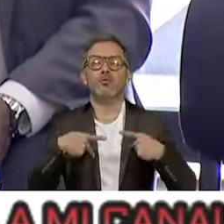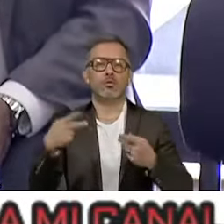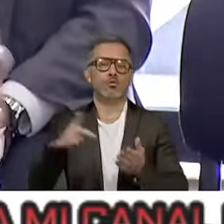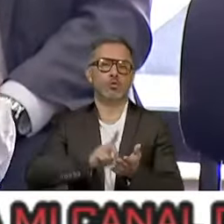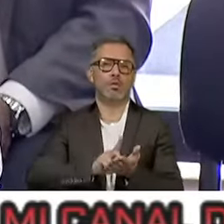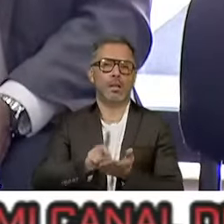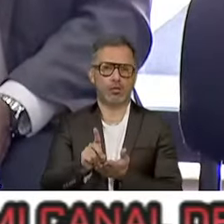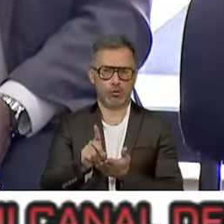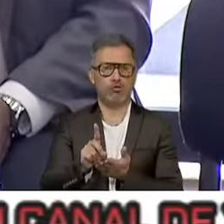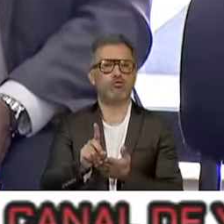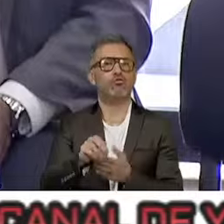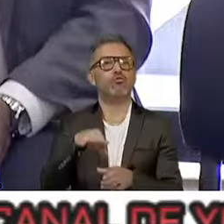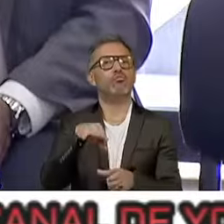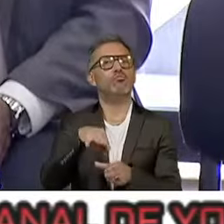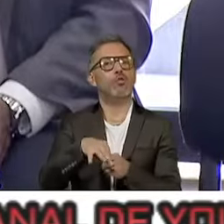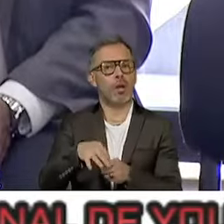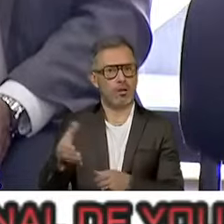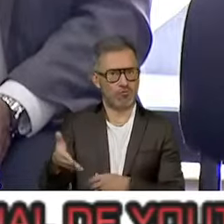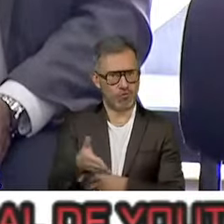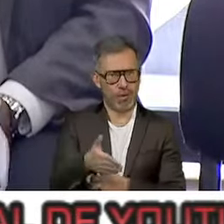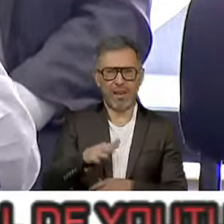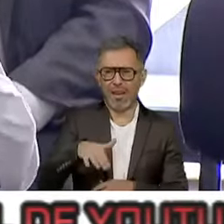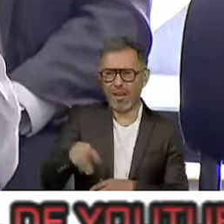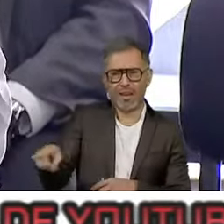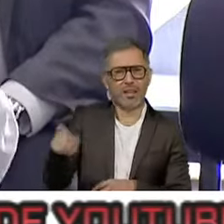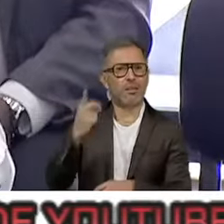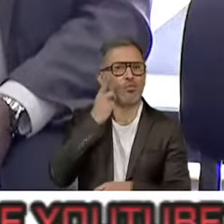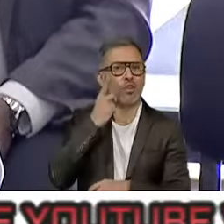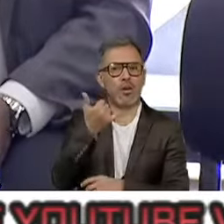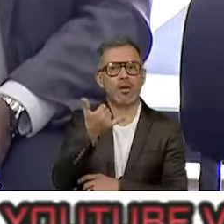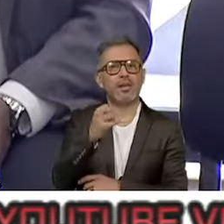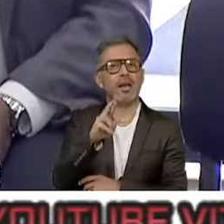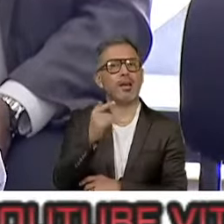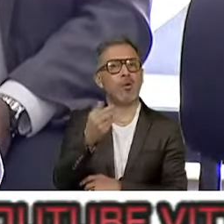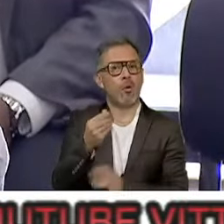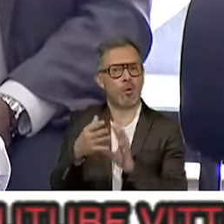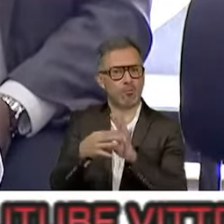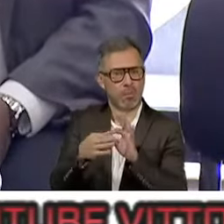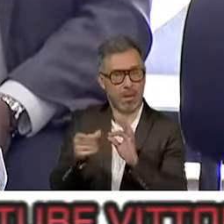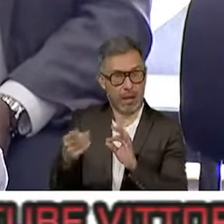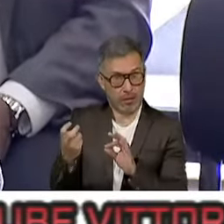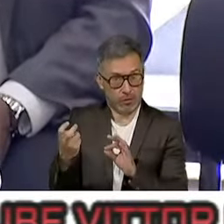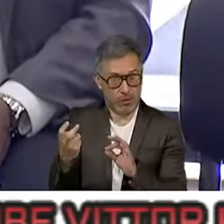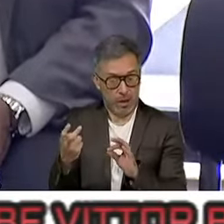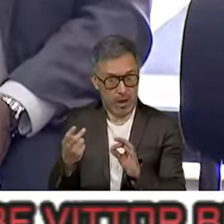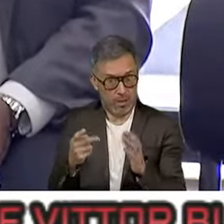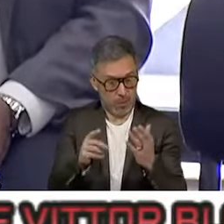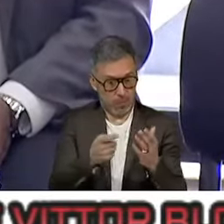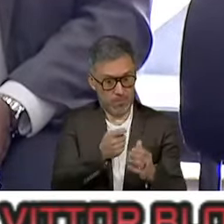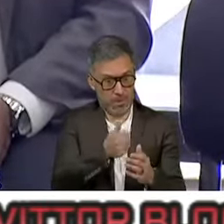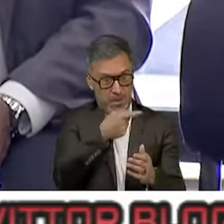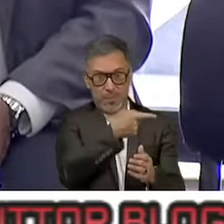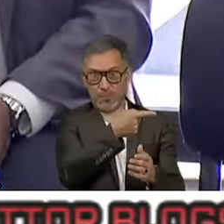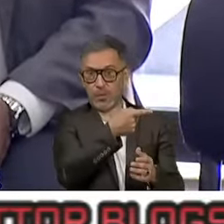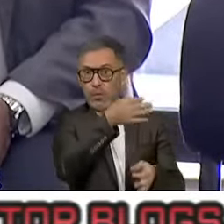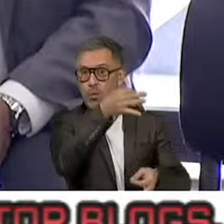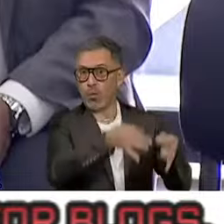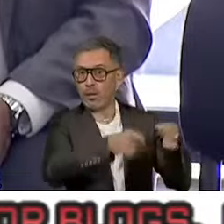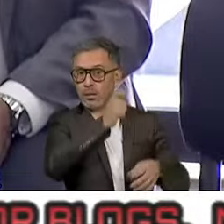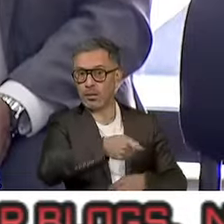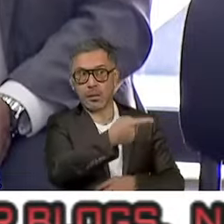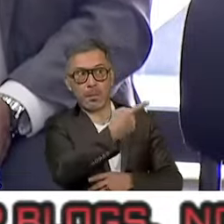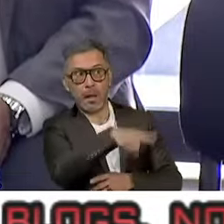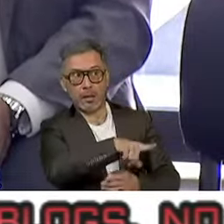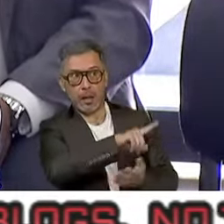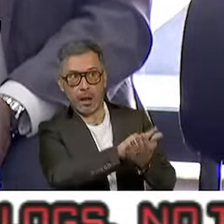votados. Y si, como decía el diputado Yergo, si estamos evolucionando a partir de un precedente judicial para que personas que